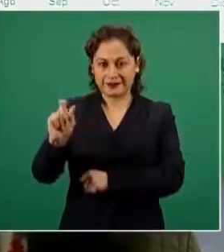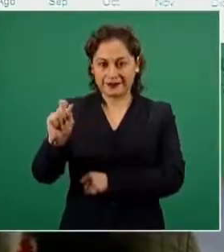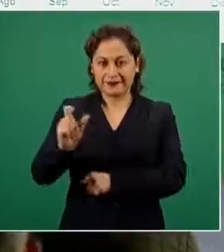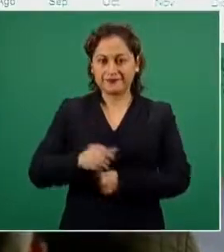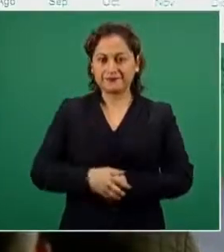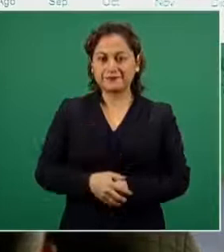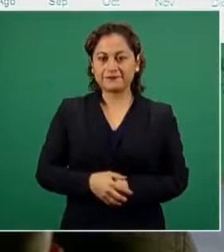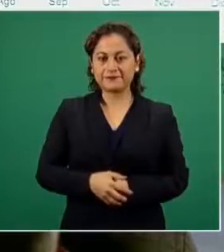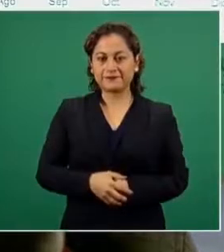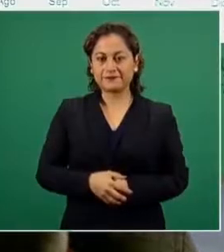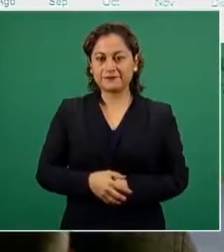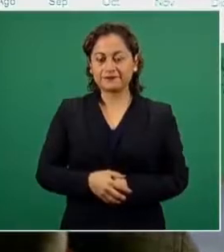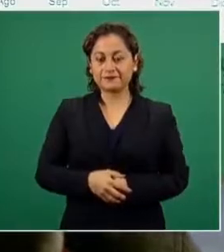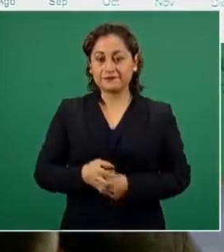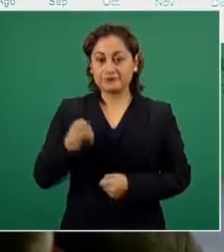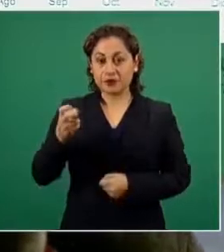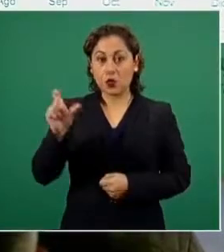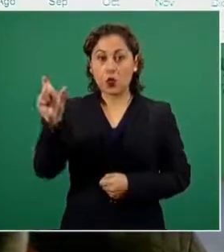el año de la pandemia.